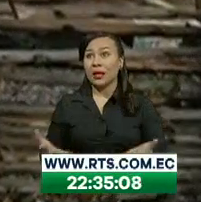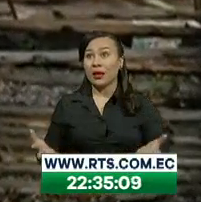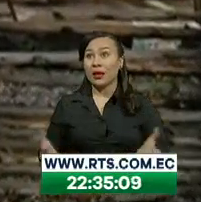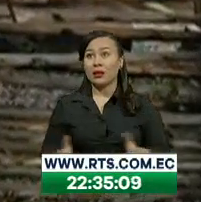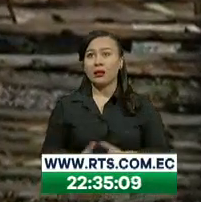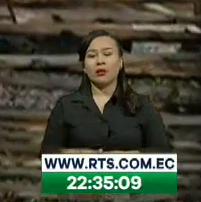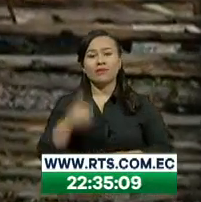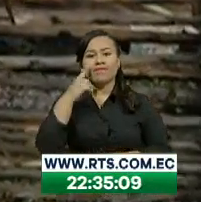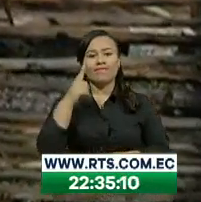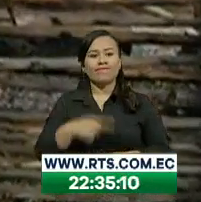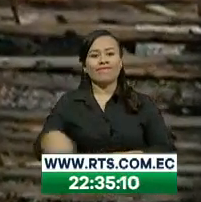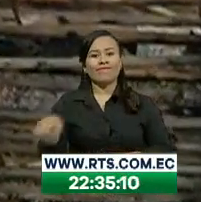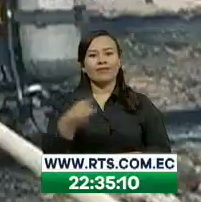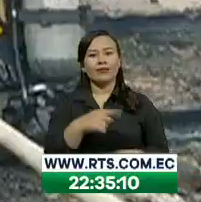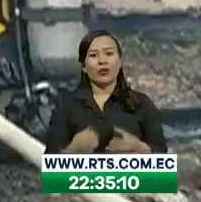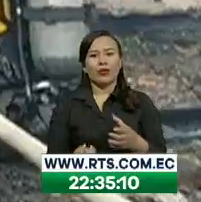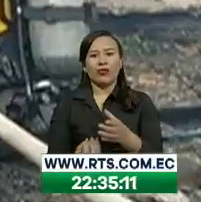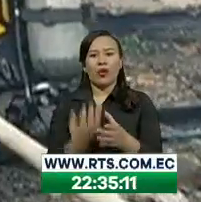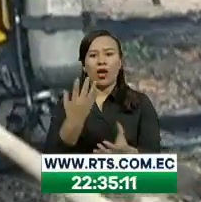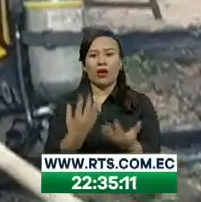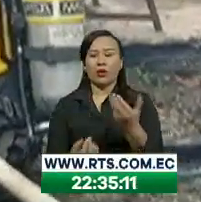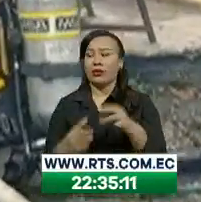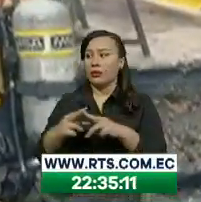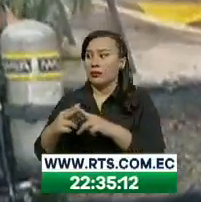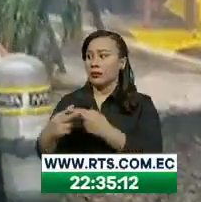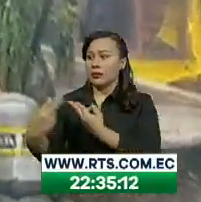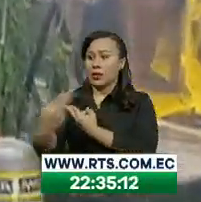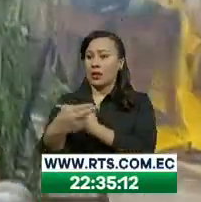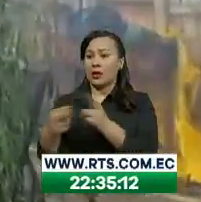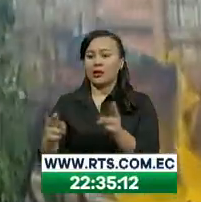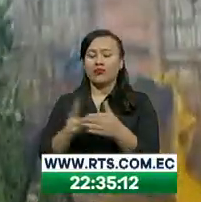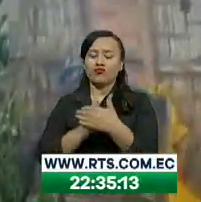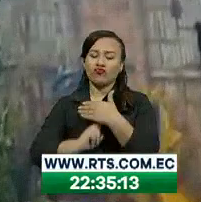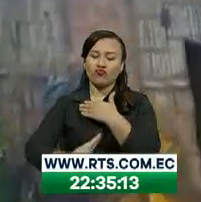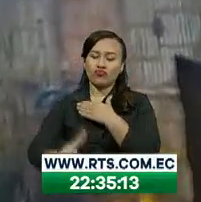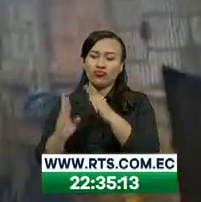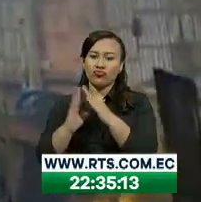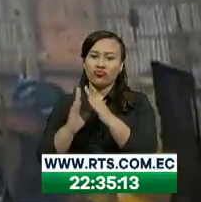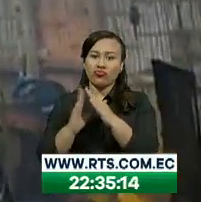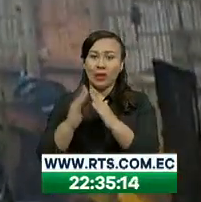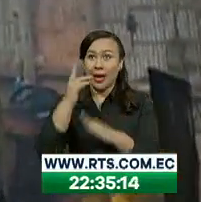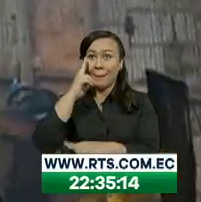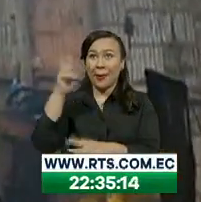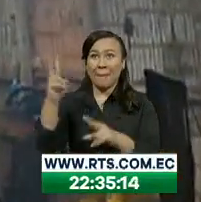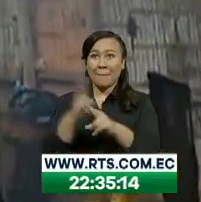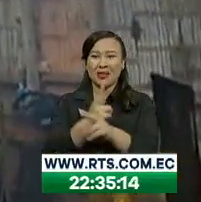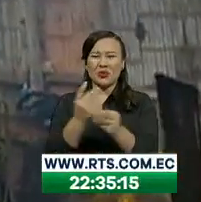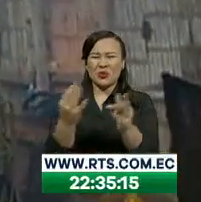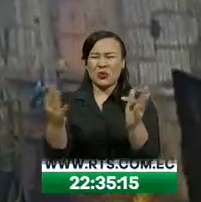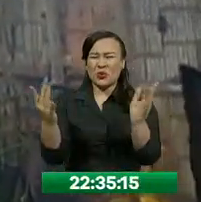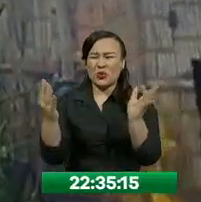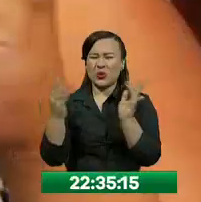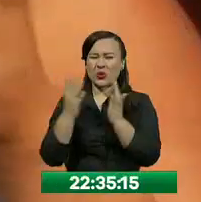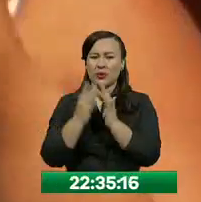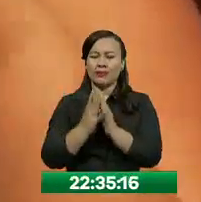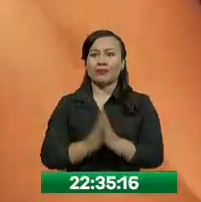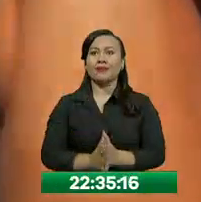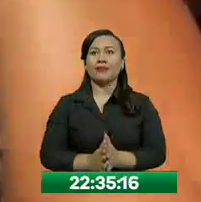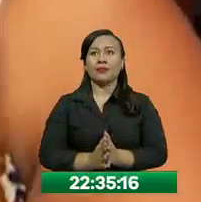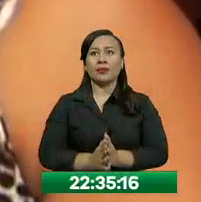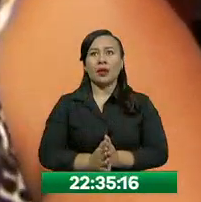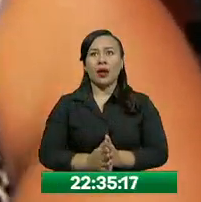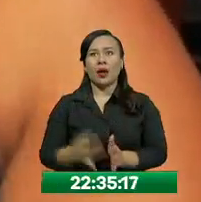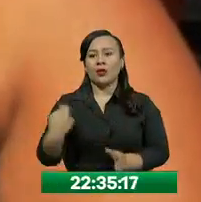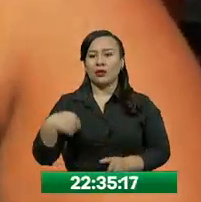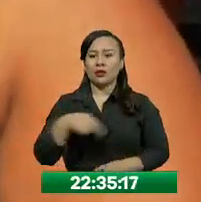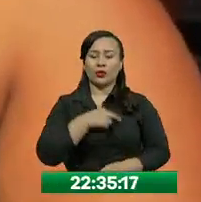El incendio inició en una de las habitaciones de esta humilde vivienda y rápidamente el fuego se expandió. Y ya vimos, no se podía sacar